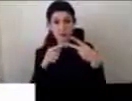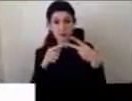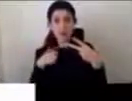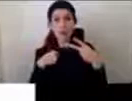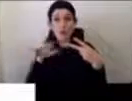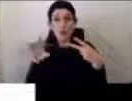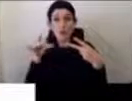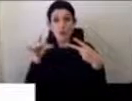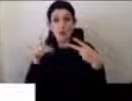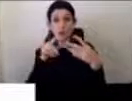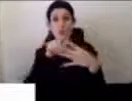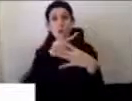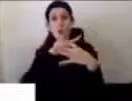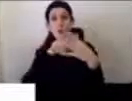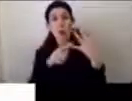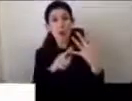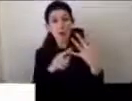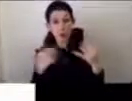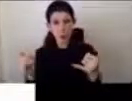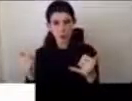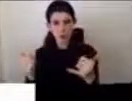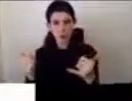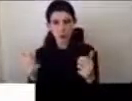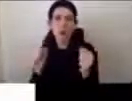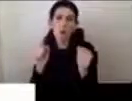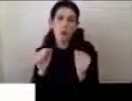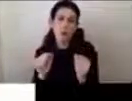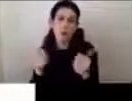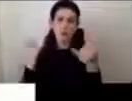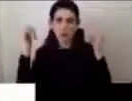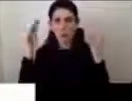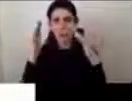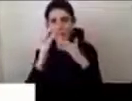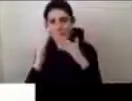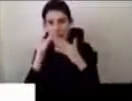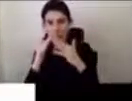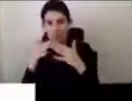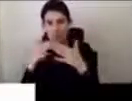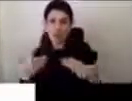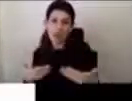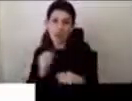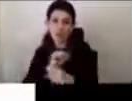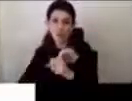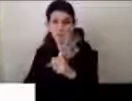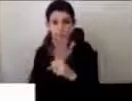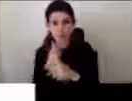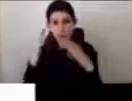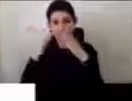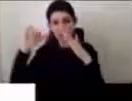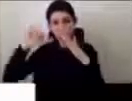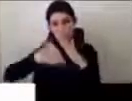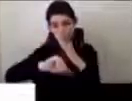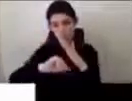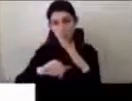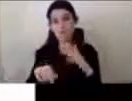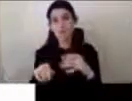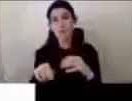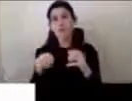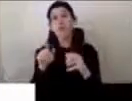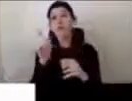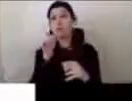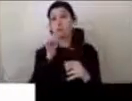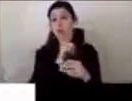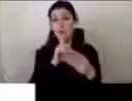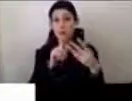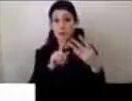juegos que podrían disfrutar en el hogar, en familia, durante este periodo de pandemia. Y finalmente les comentaré